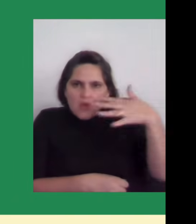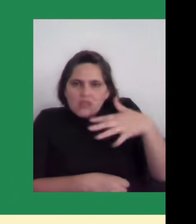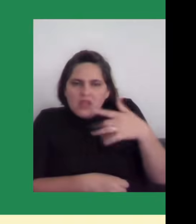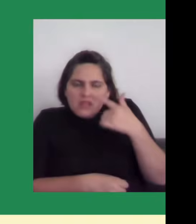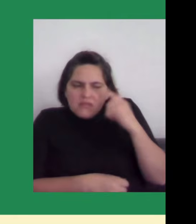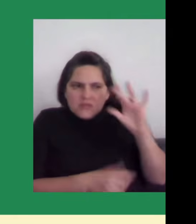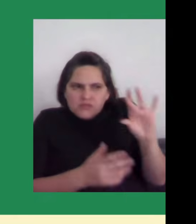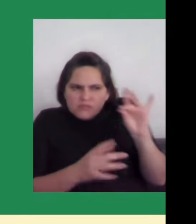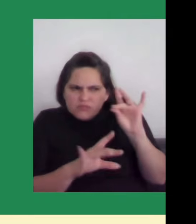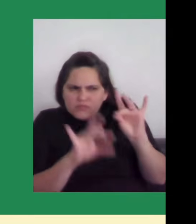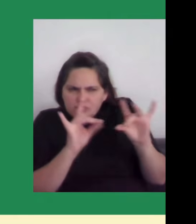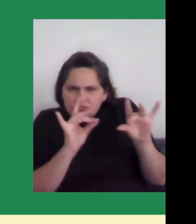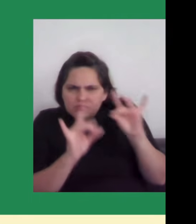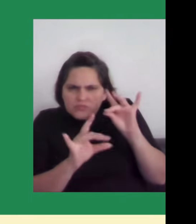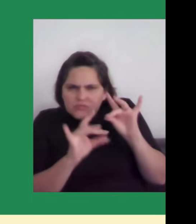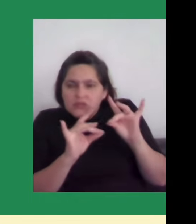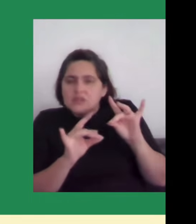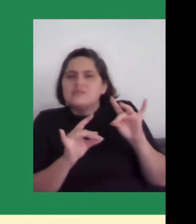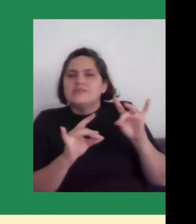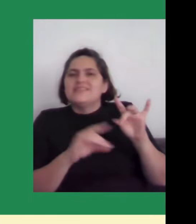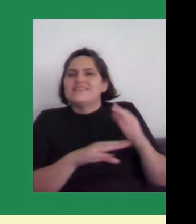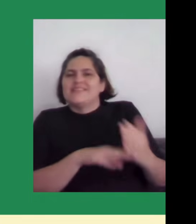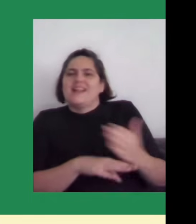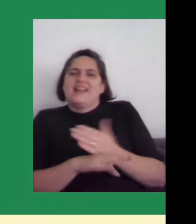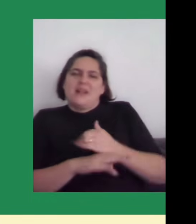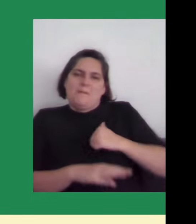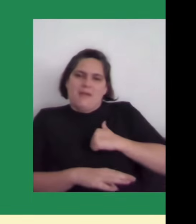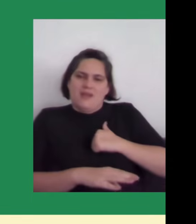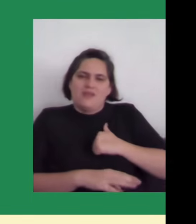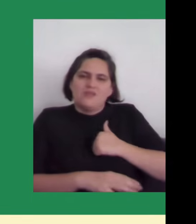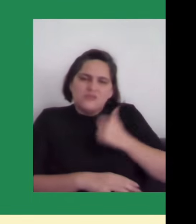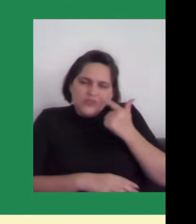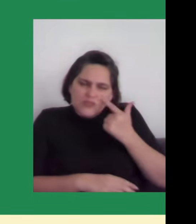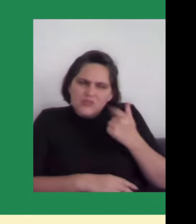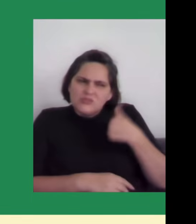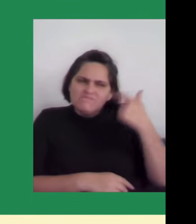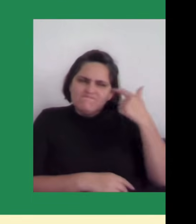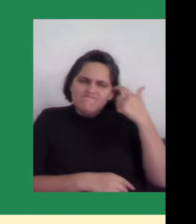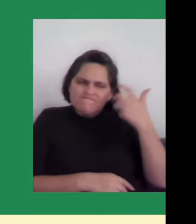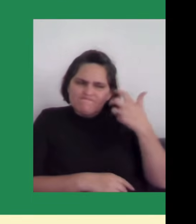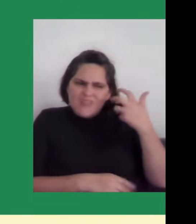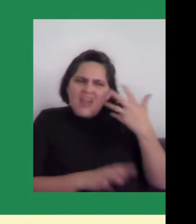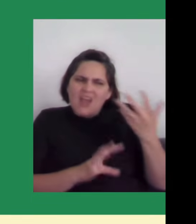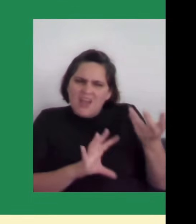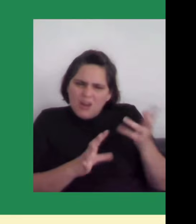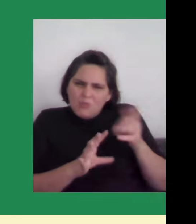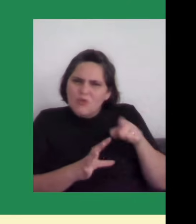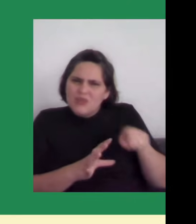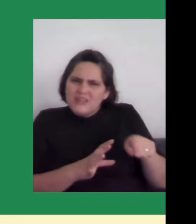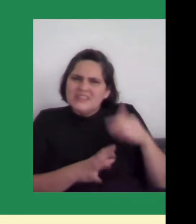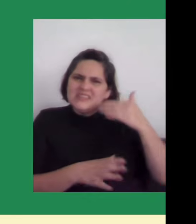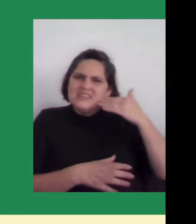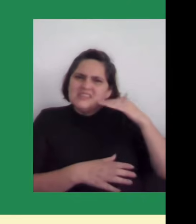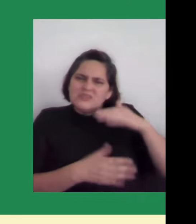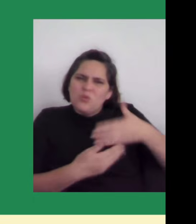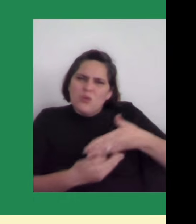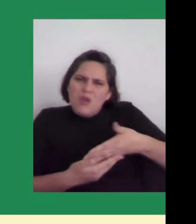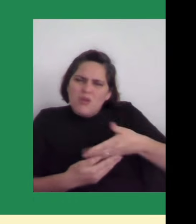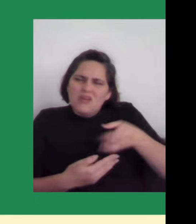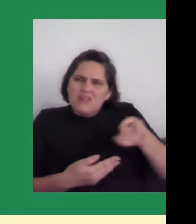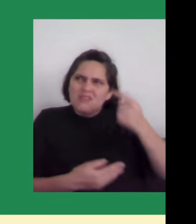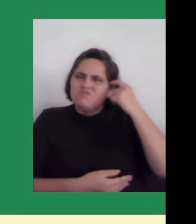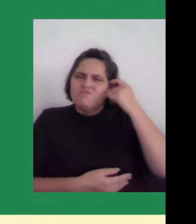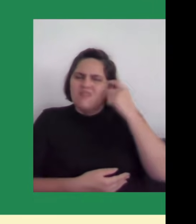señales de, de que me pueden hacer pensar a que este niño o niña puede tener una condición del espectro del